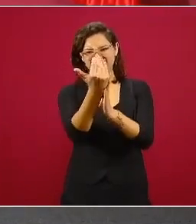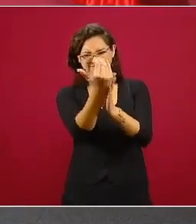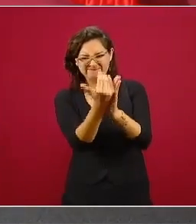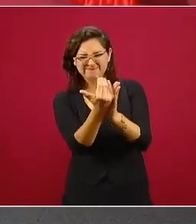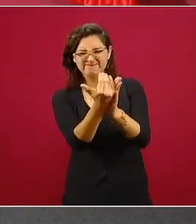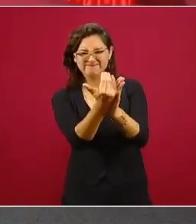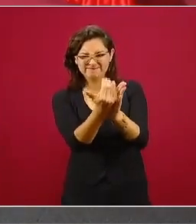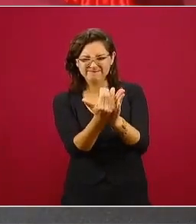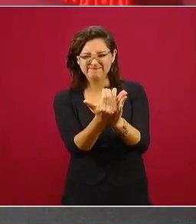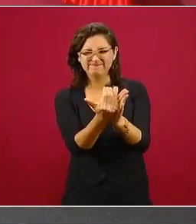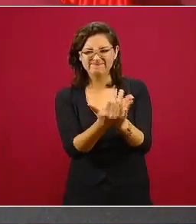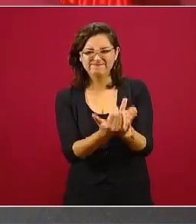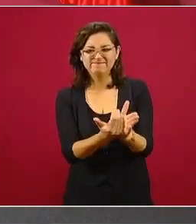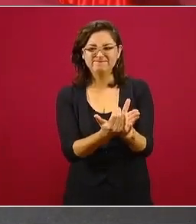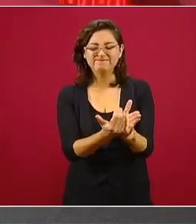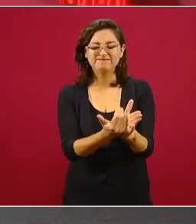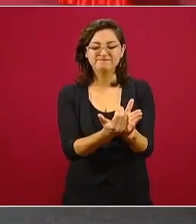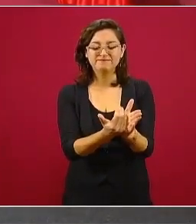y lo hemos hecho